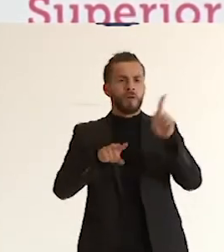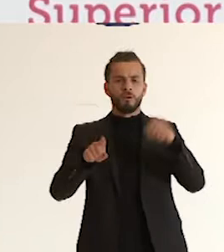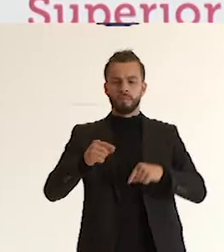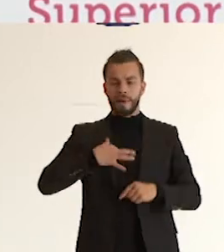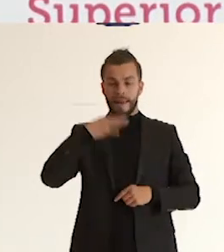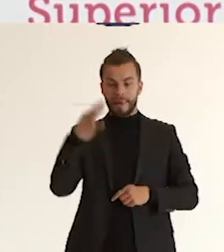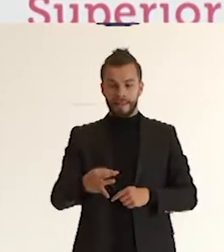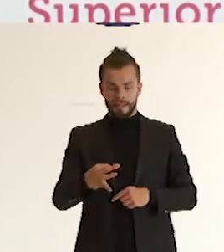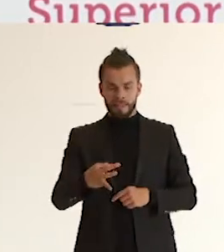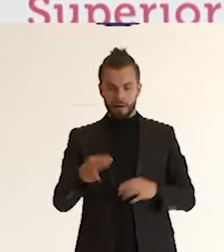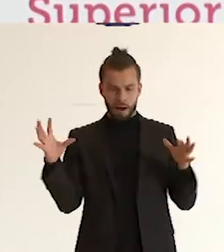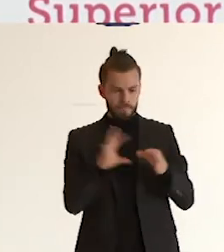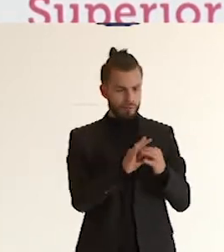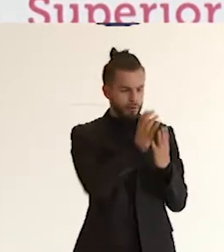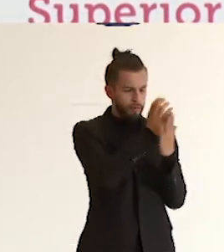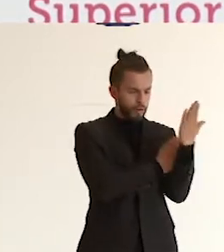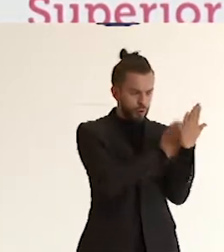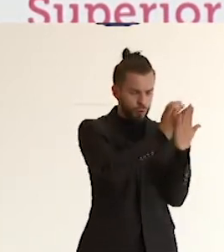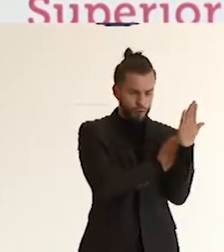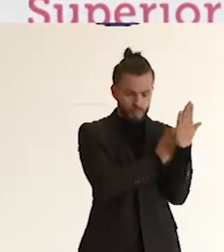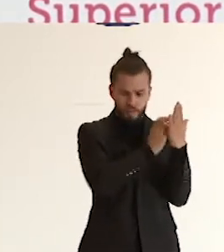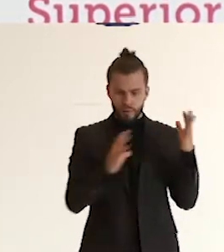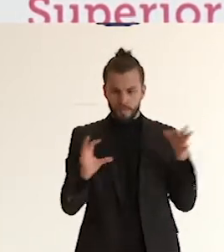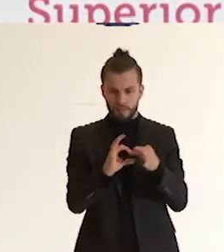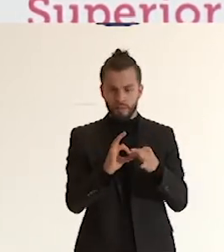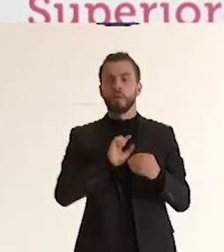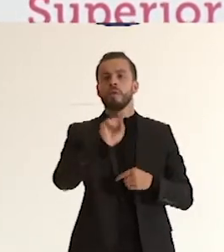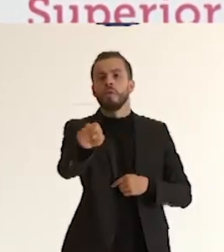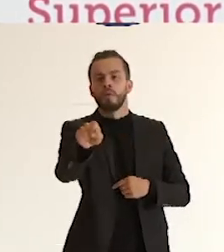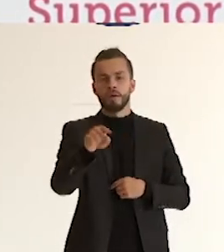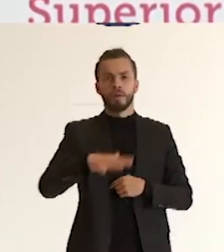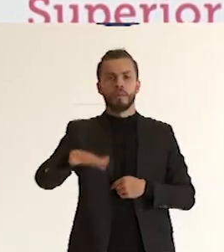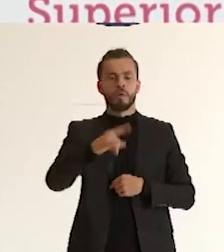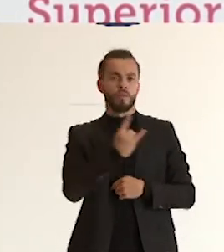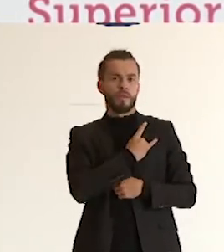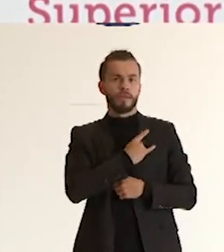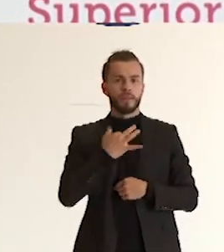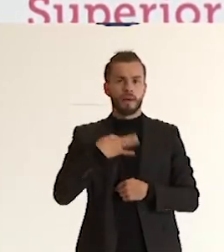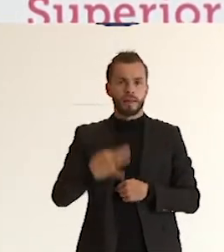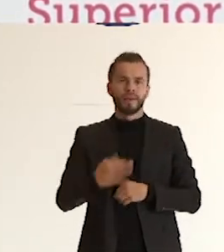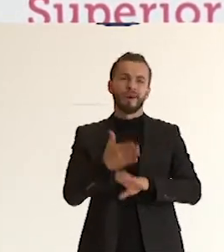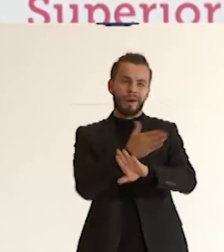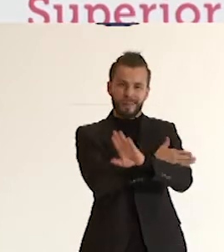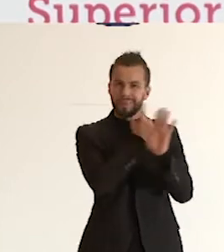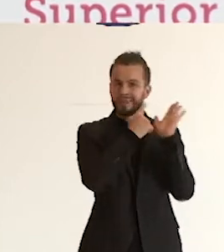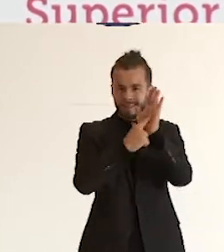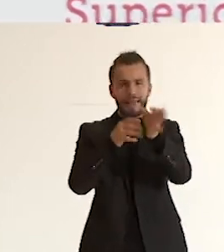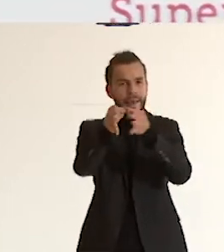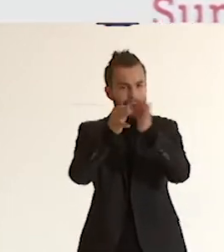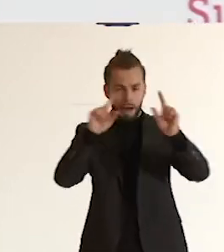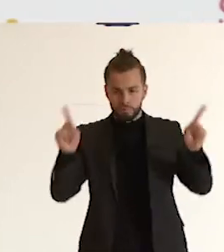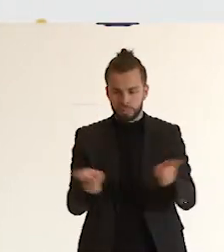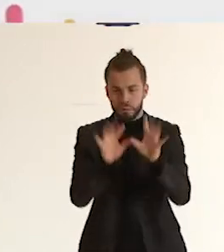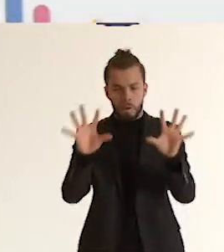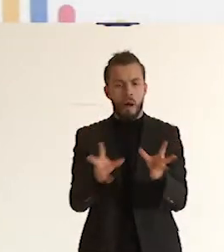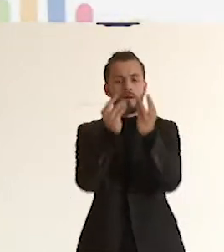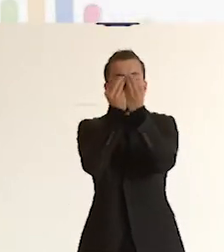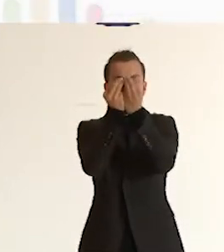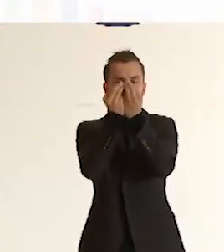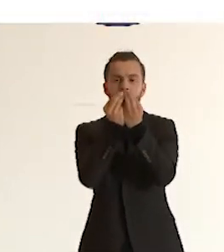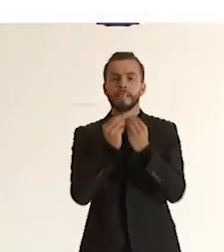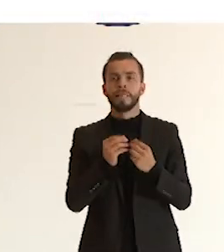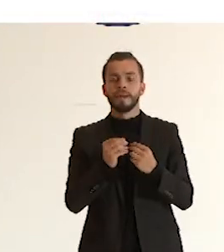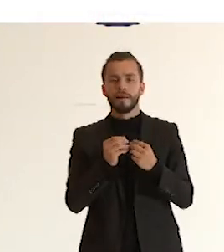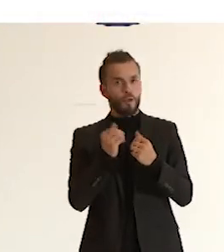currículo y ética a través de la universidad que de alguna manera recoge el modelito que les mostré antes entonces vamos uno por